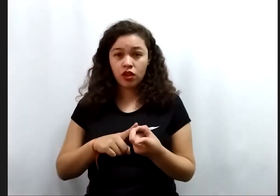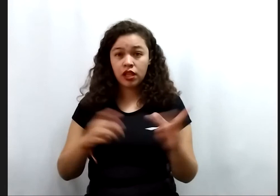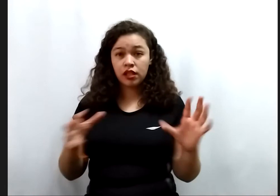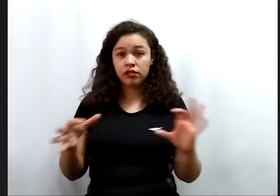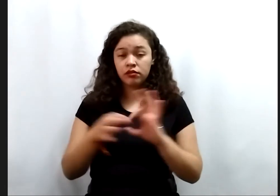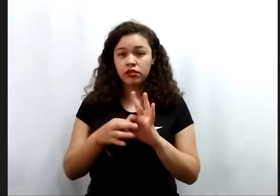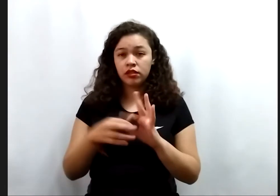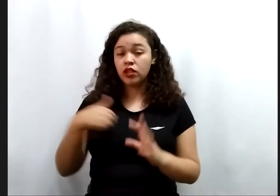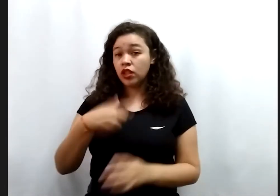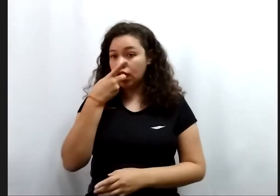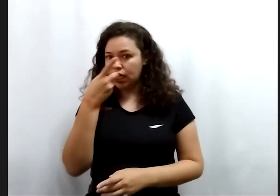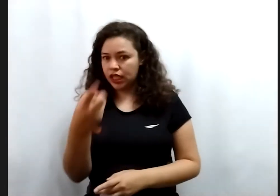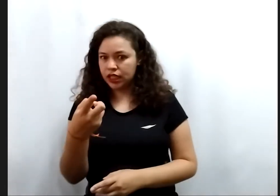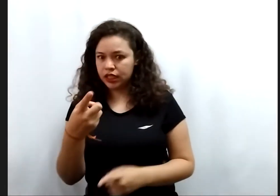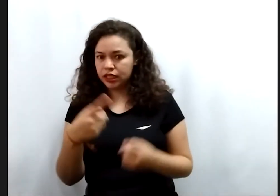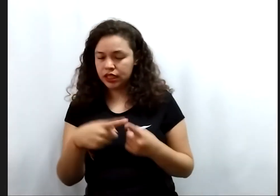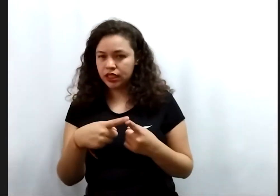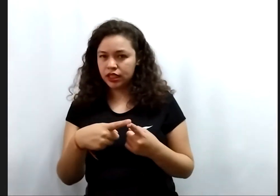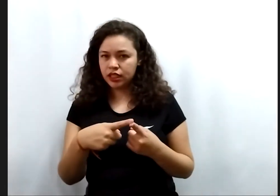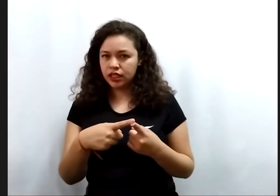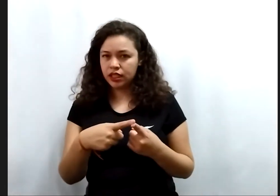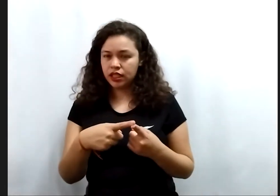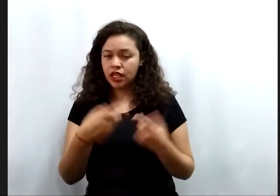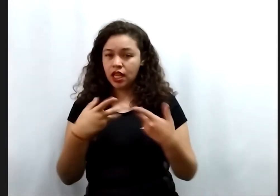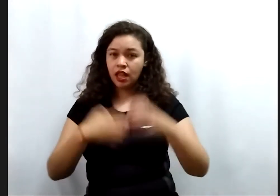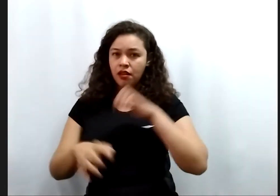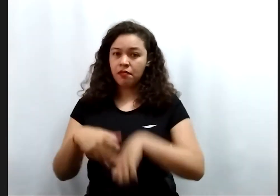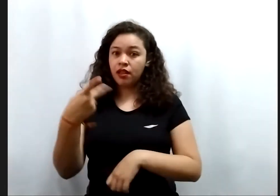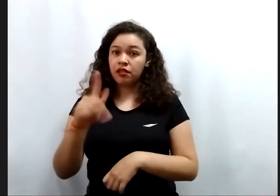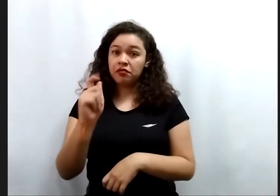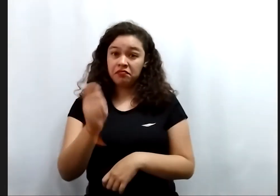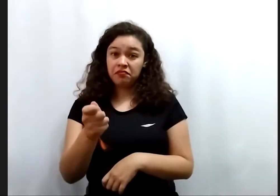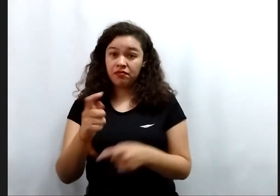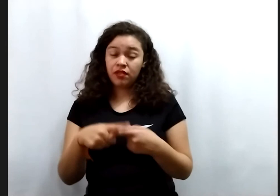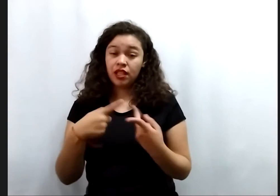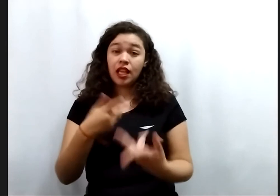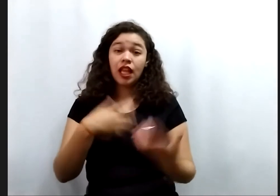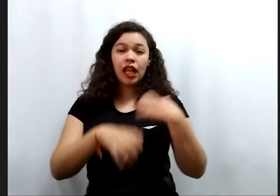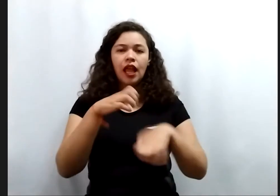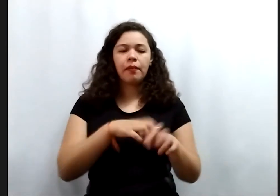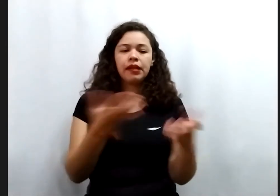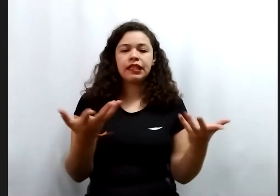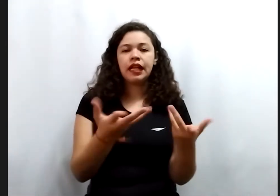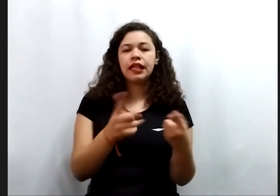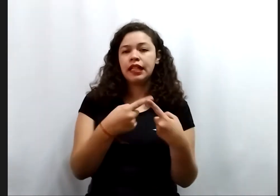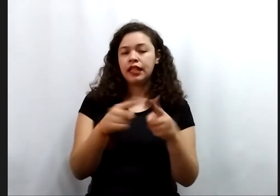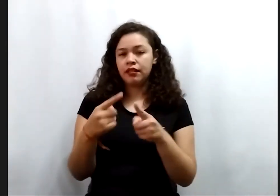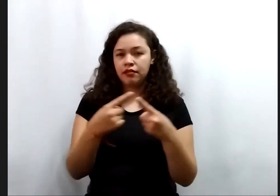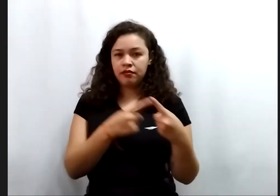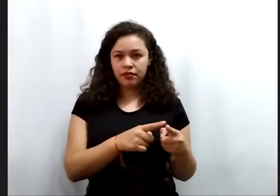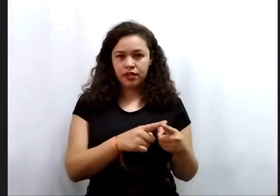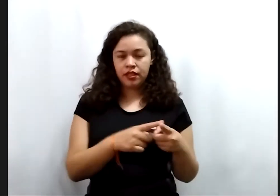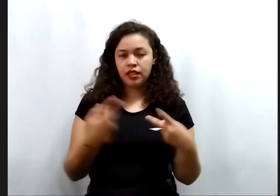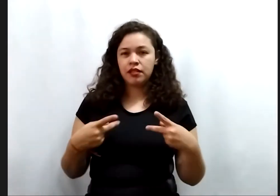que dicen que son la empresa y lo que hace la empresa. Porque las personas se van